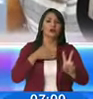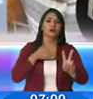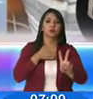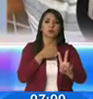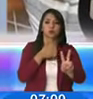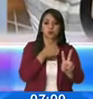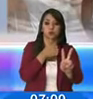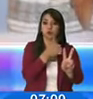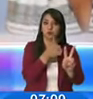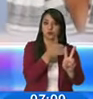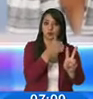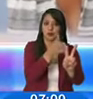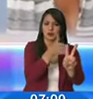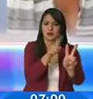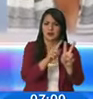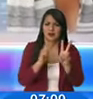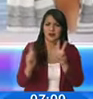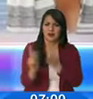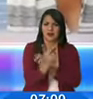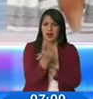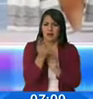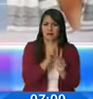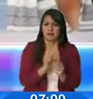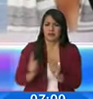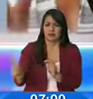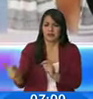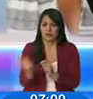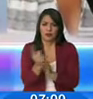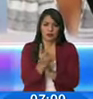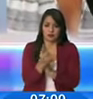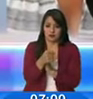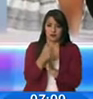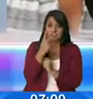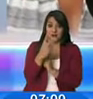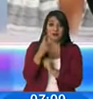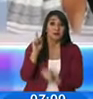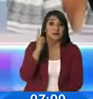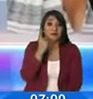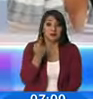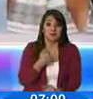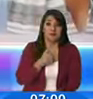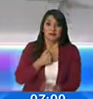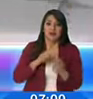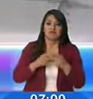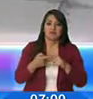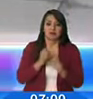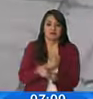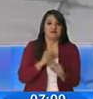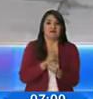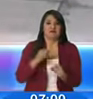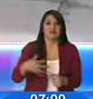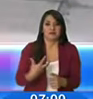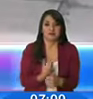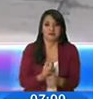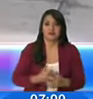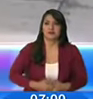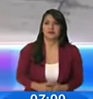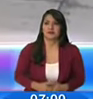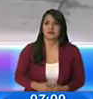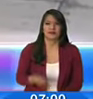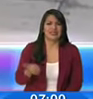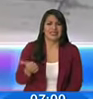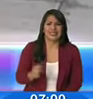tipos se lanzan de uno. Ellos a lo que se lanza, a la primera que agarran es a mi amiga y la dejan en shock. Todo sucedió en menos de